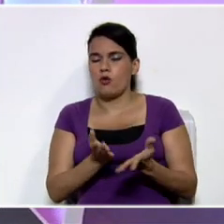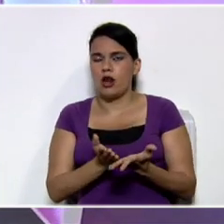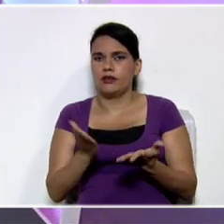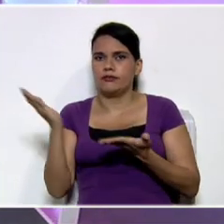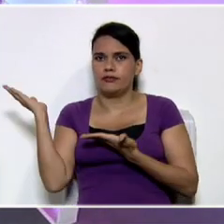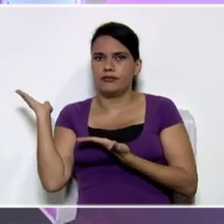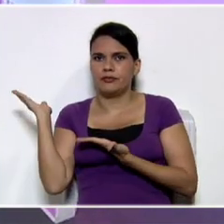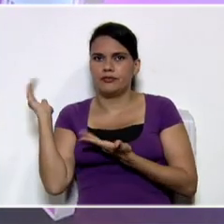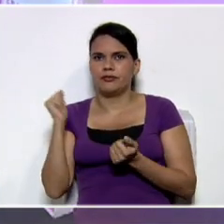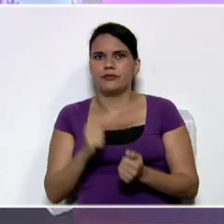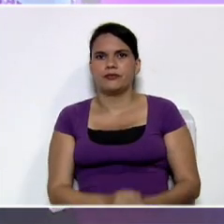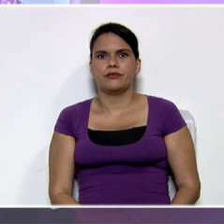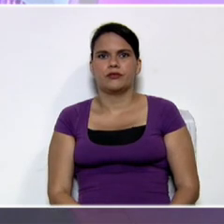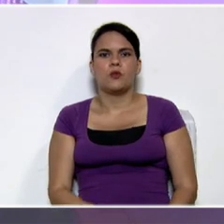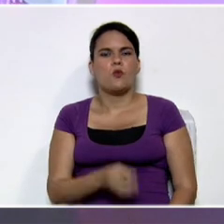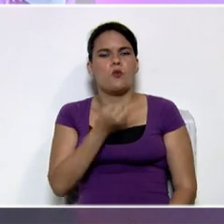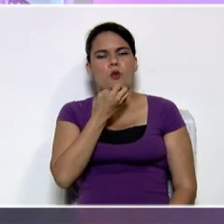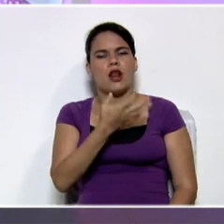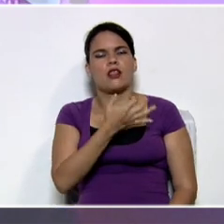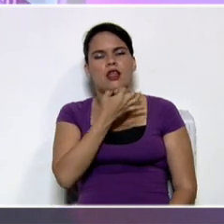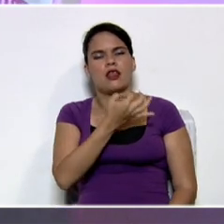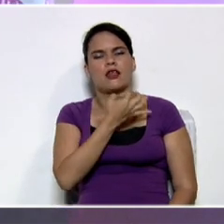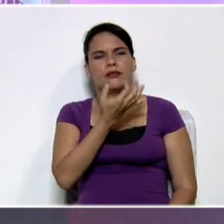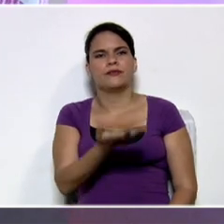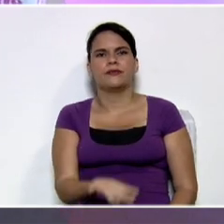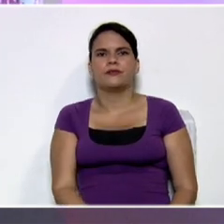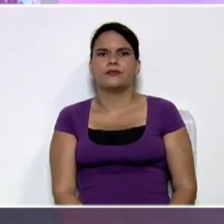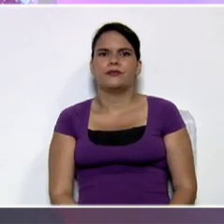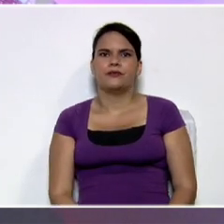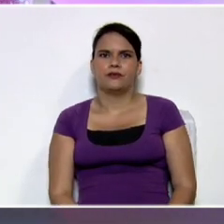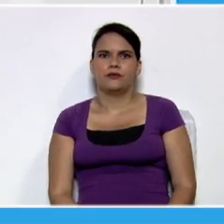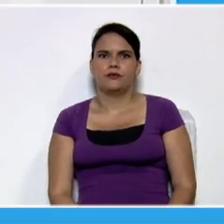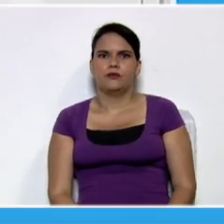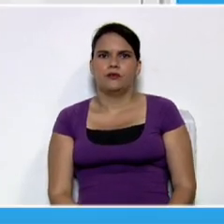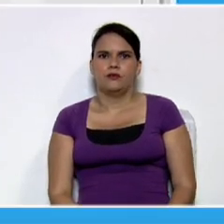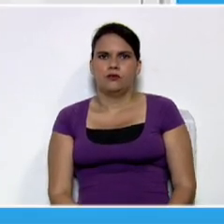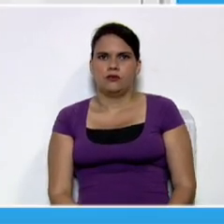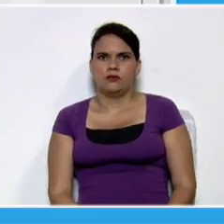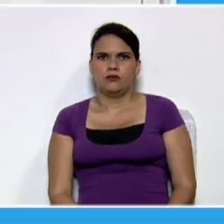Una Escuela. Así que muy buenas tardes, profesora, bienvenida a su casa.